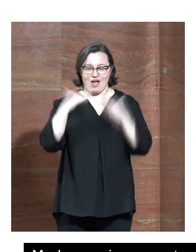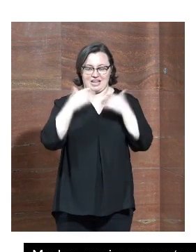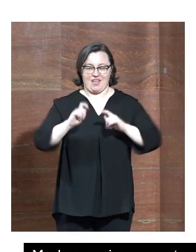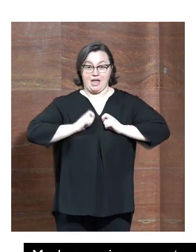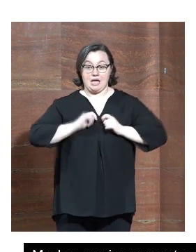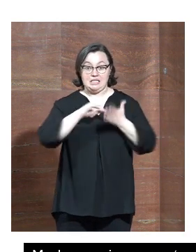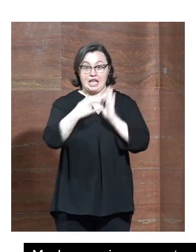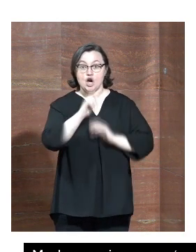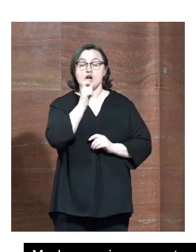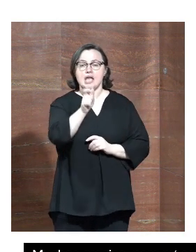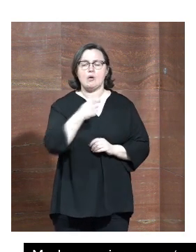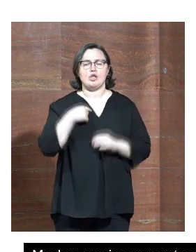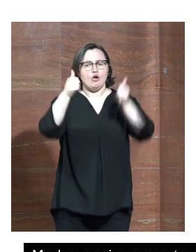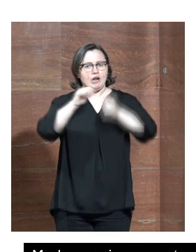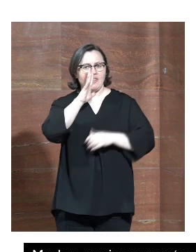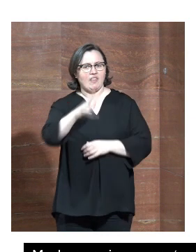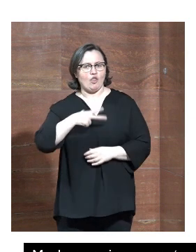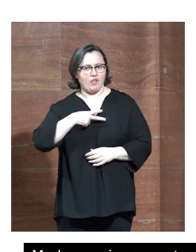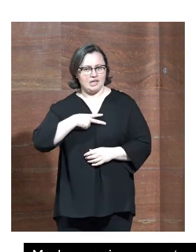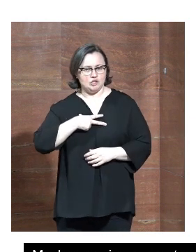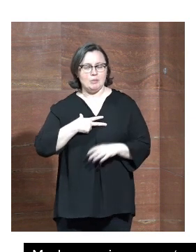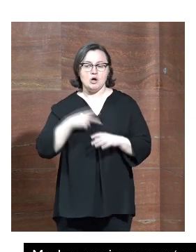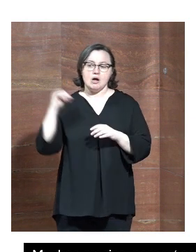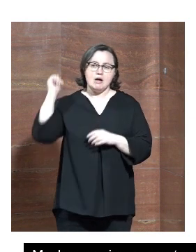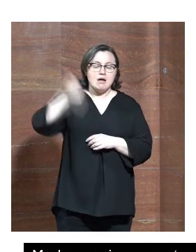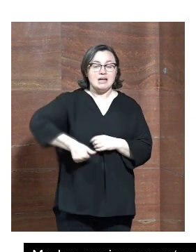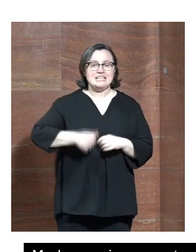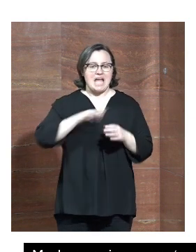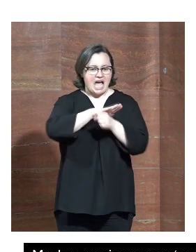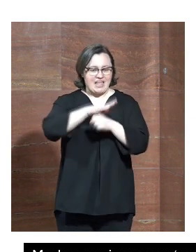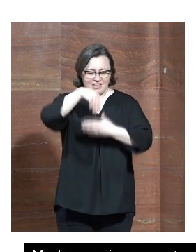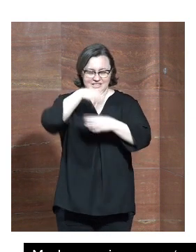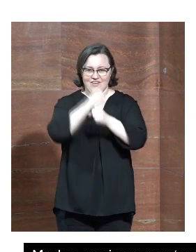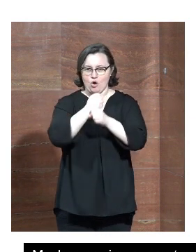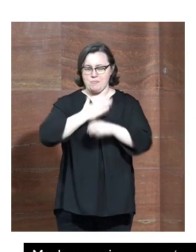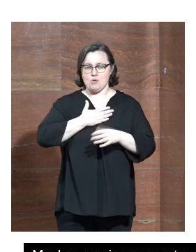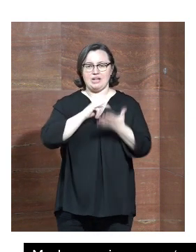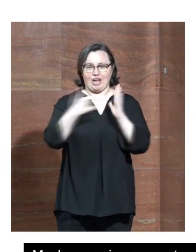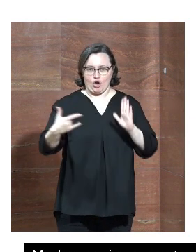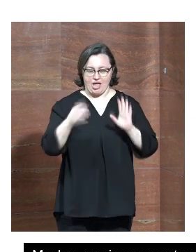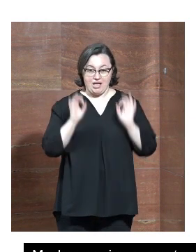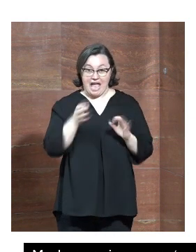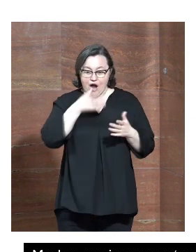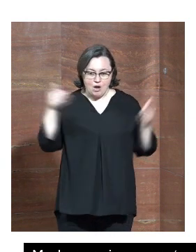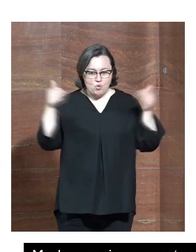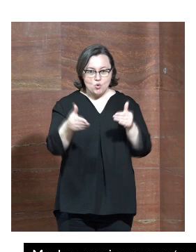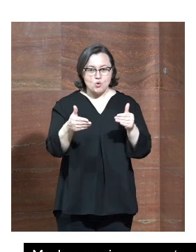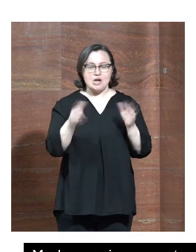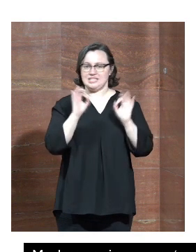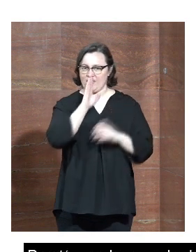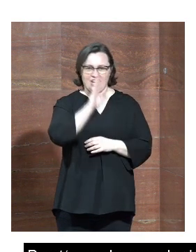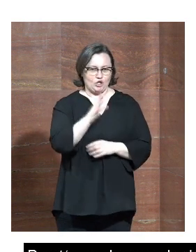tecnologías, aunque soy licenciado en Derecho, pero siempre me he dedicado a las tecnologías, nunca las he abandonado y ahora estoy trabajando en